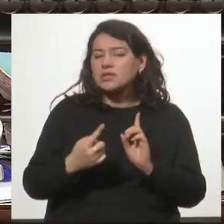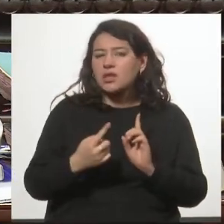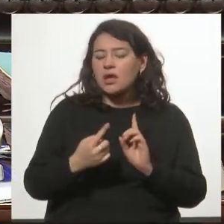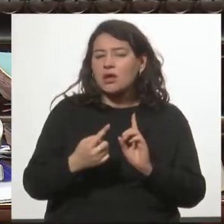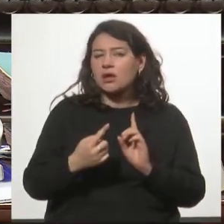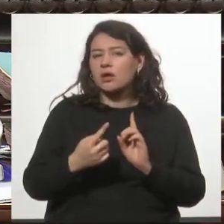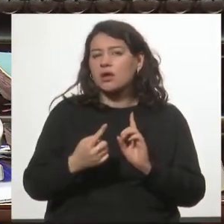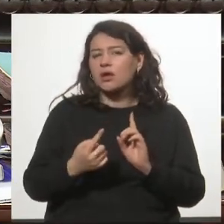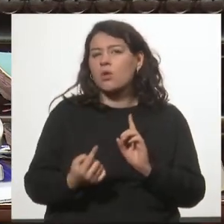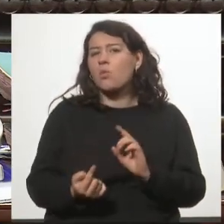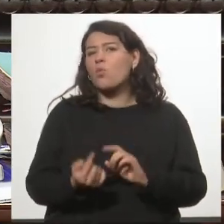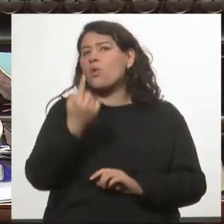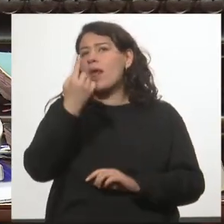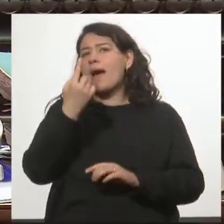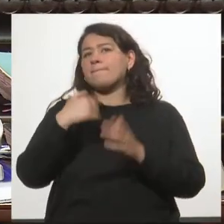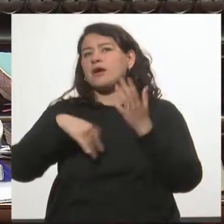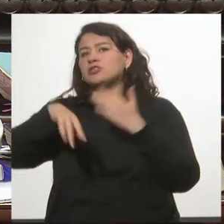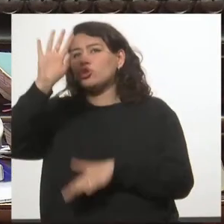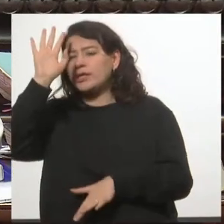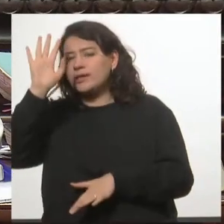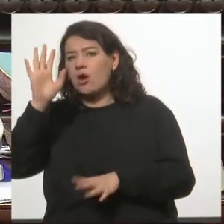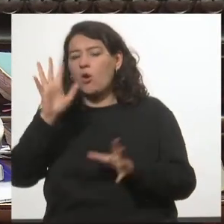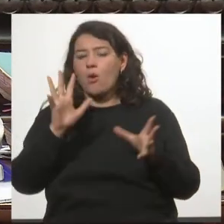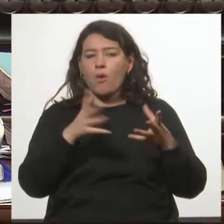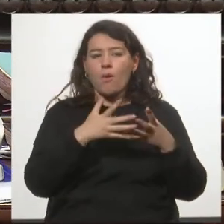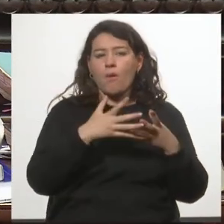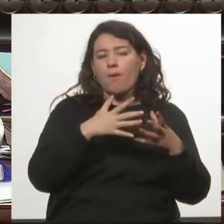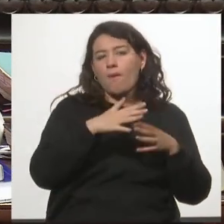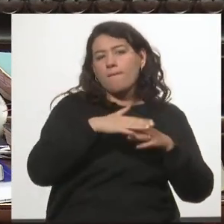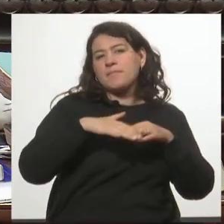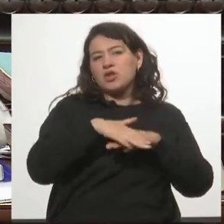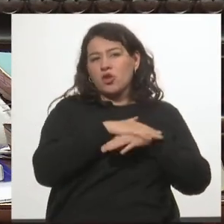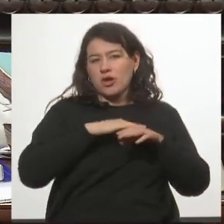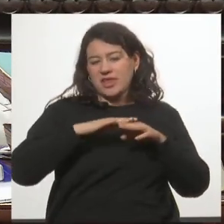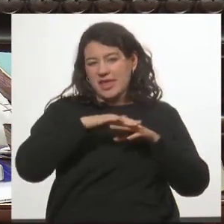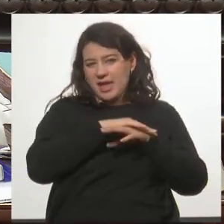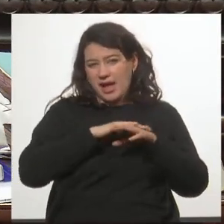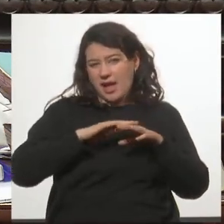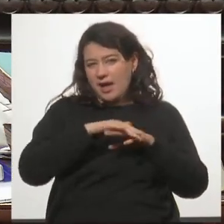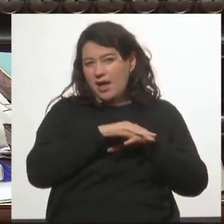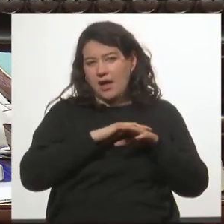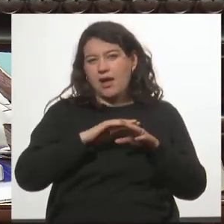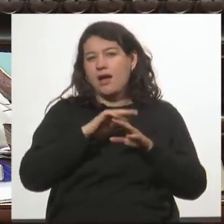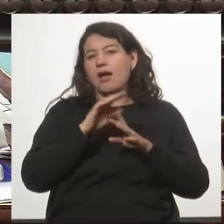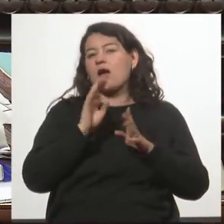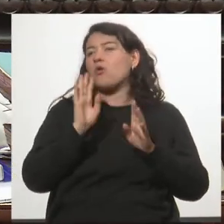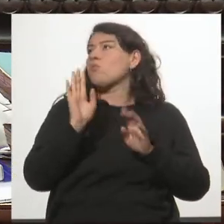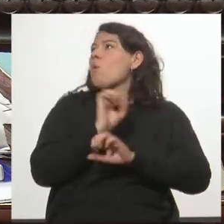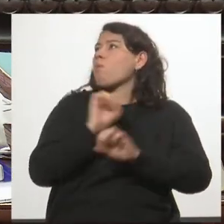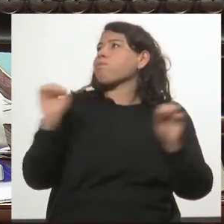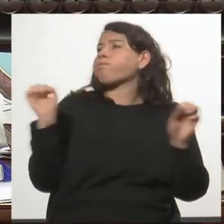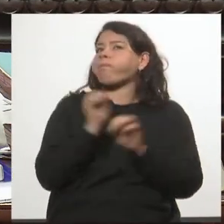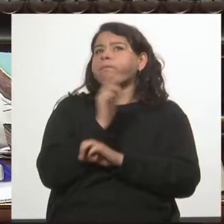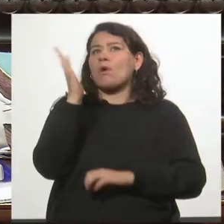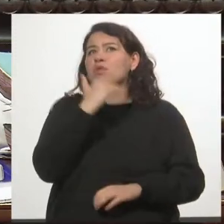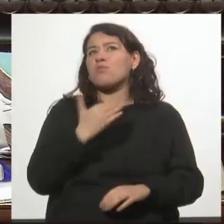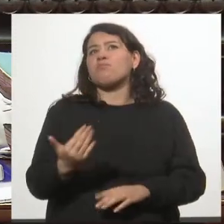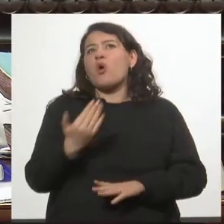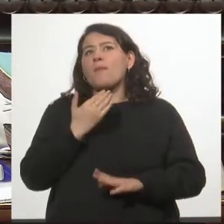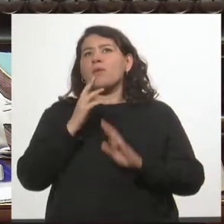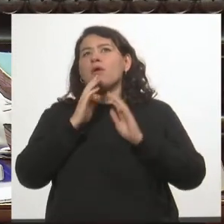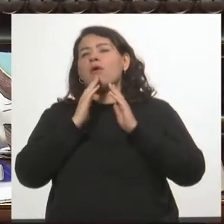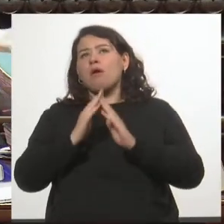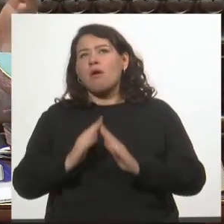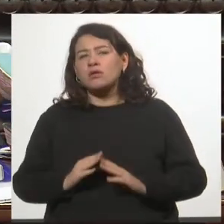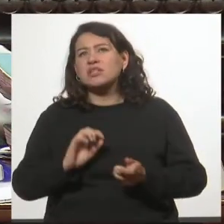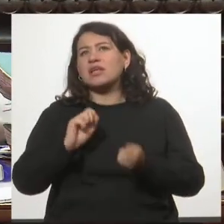una mayoría o una minoría de parlamentarios no puede auto interpelar sé si cambia el signo